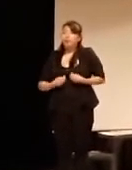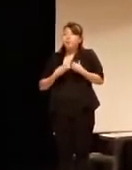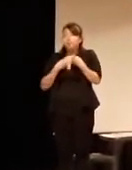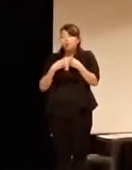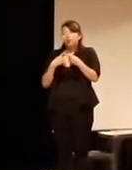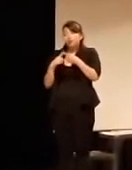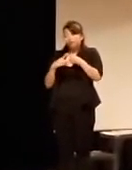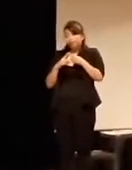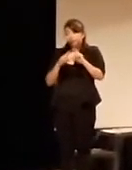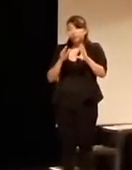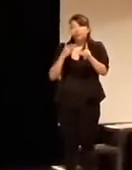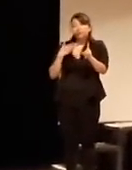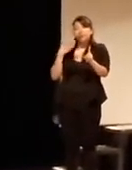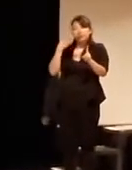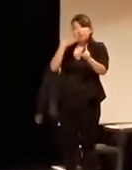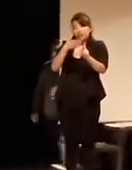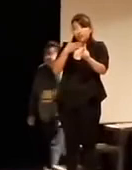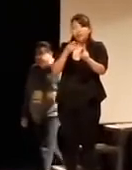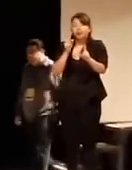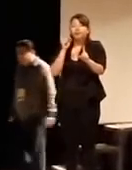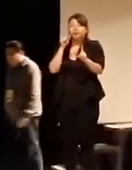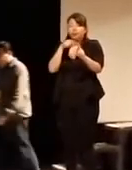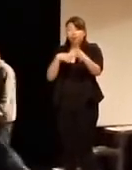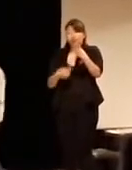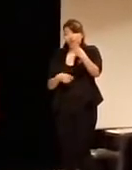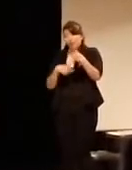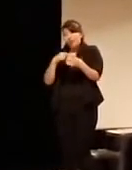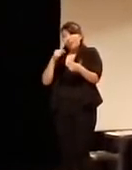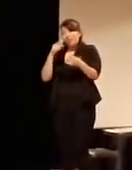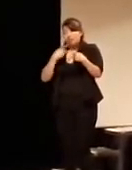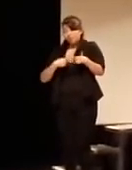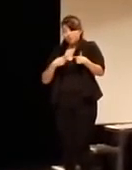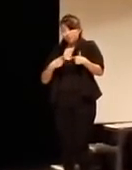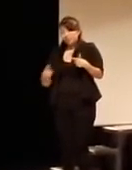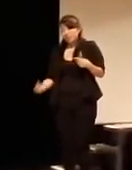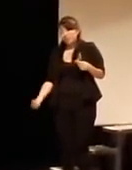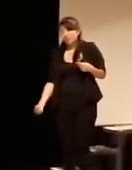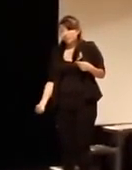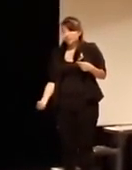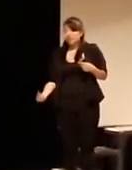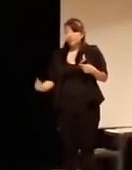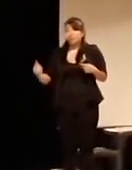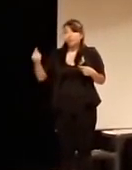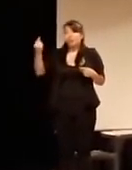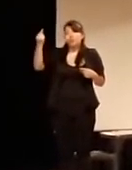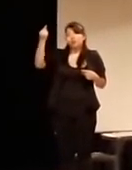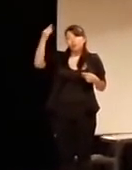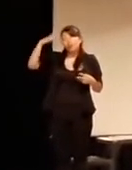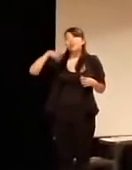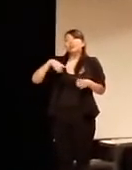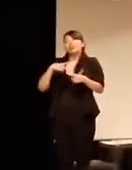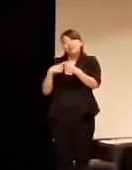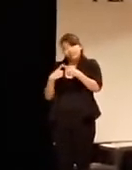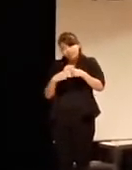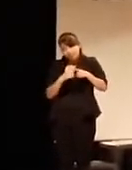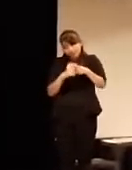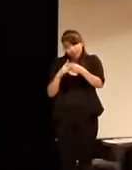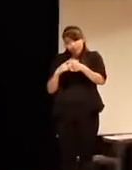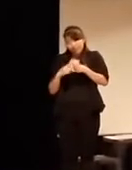vida y la madurez intelectual de una persona, requiere mucha humildad, pero también requiere encontrar los rasgos que